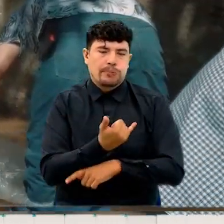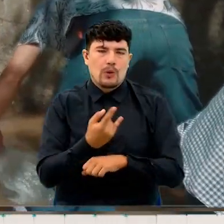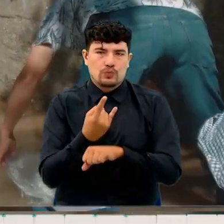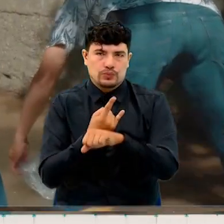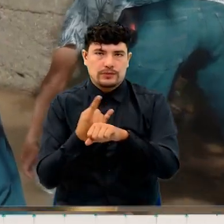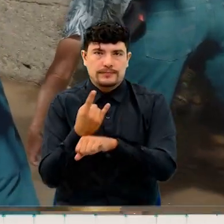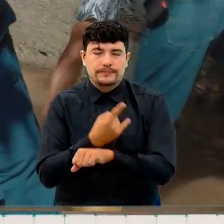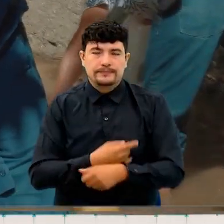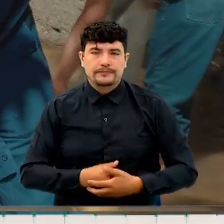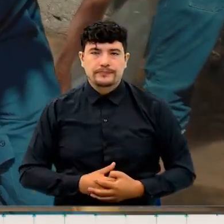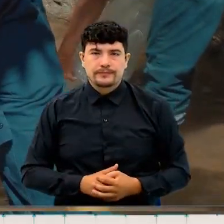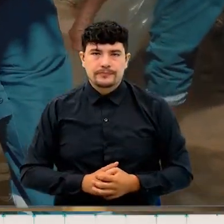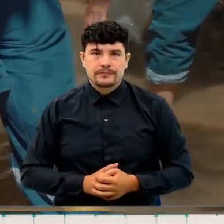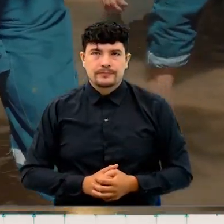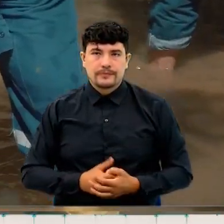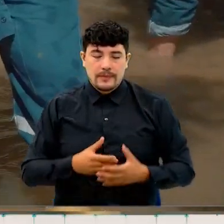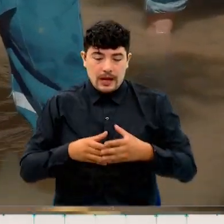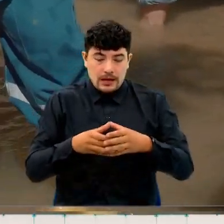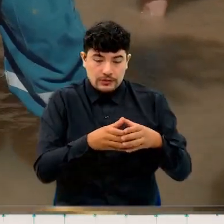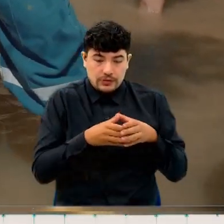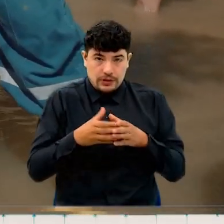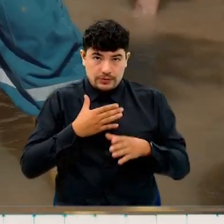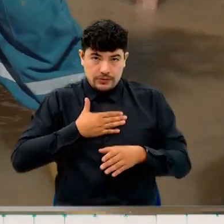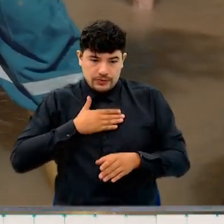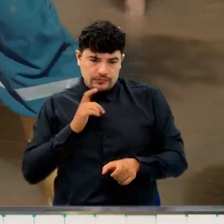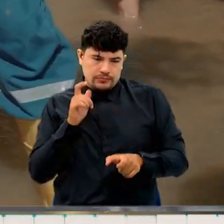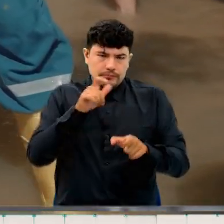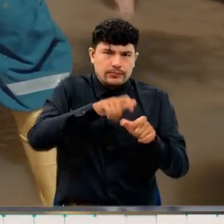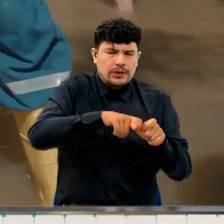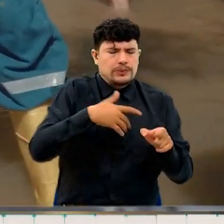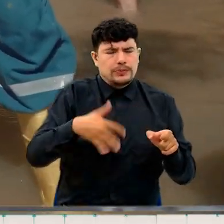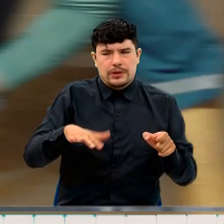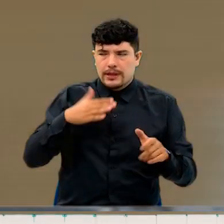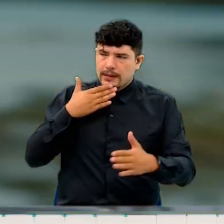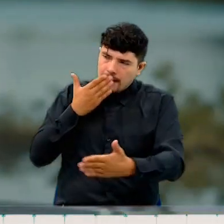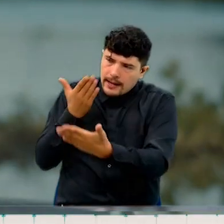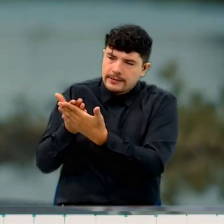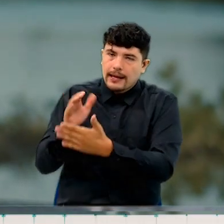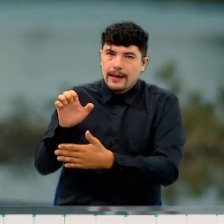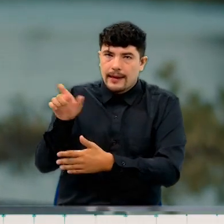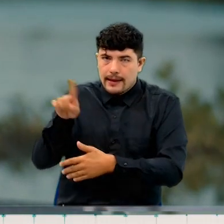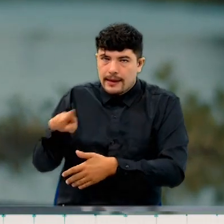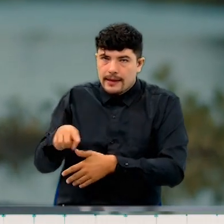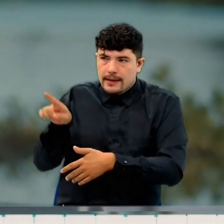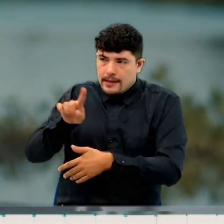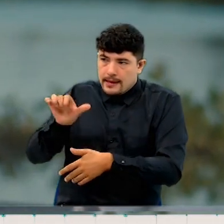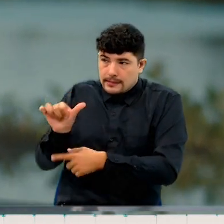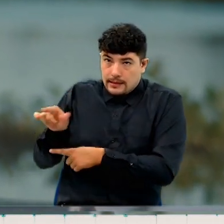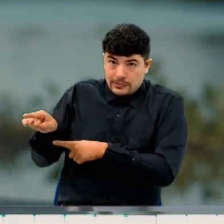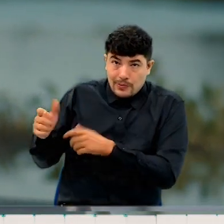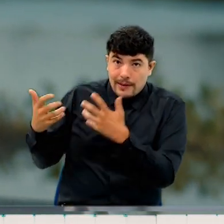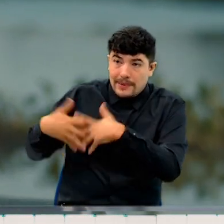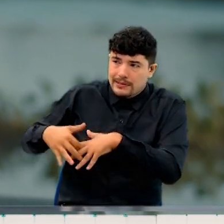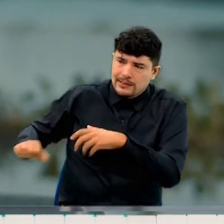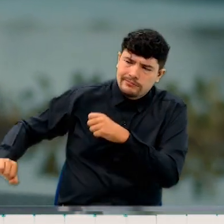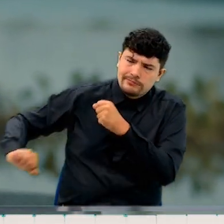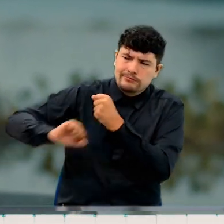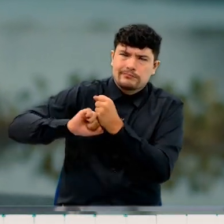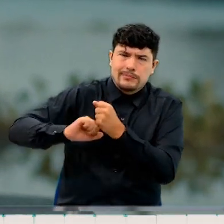asociación que yo pertenezco, yo estoy muy agradecido con la ESA. ¿Por qué? Porque es una empresa que se ha